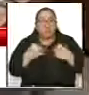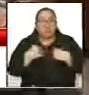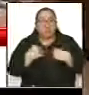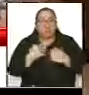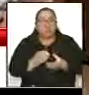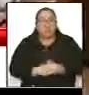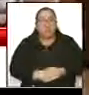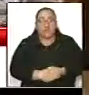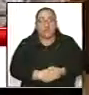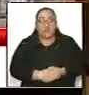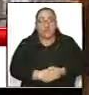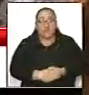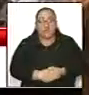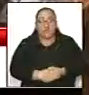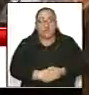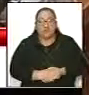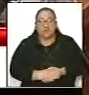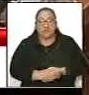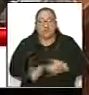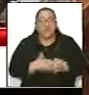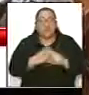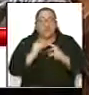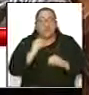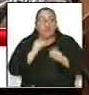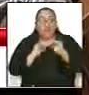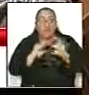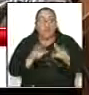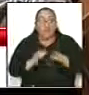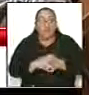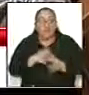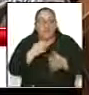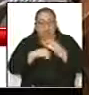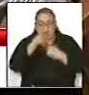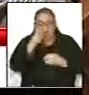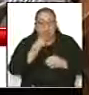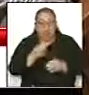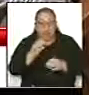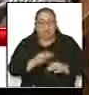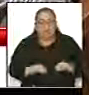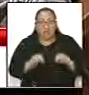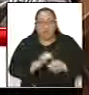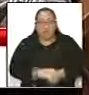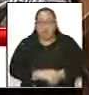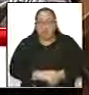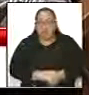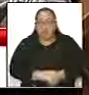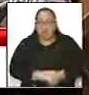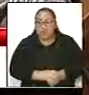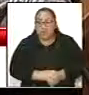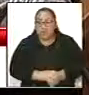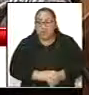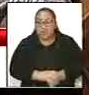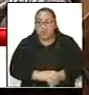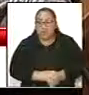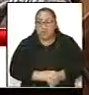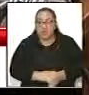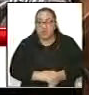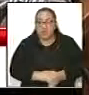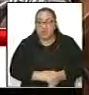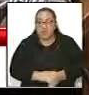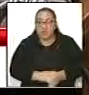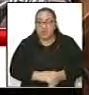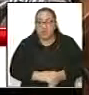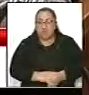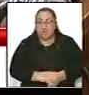el cerrar las brechas digitales en el país. Evidentemente esto se soporta, digamos, sobre una preexistencia